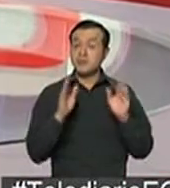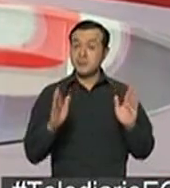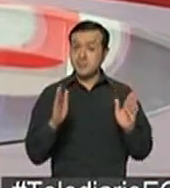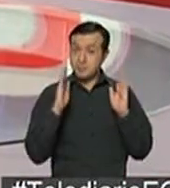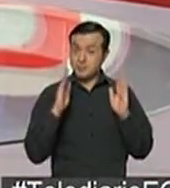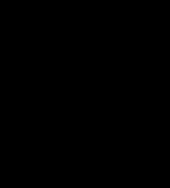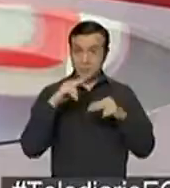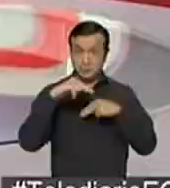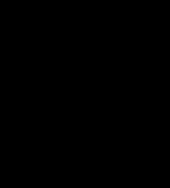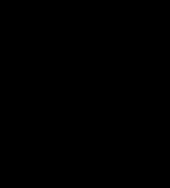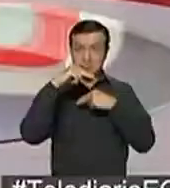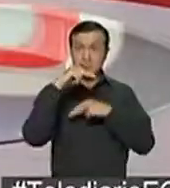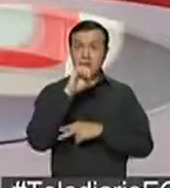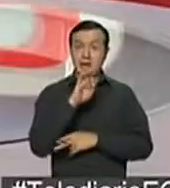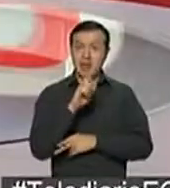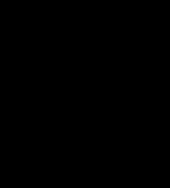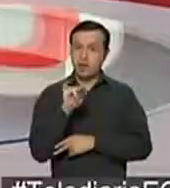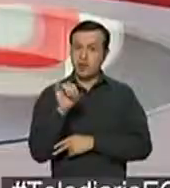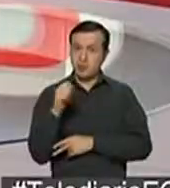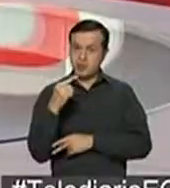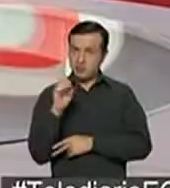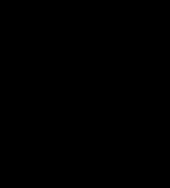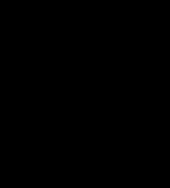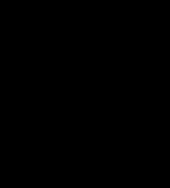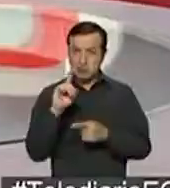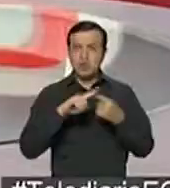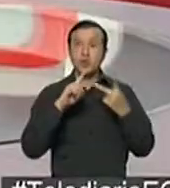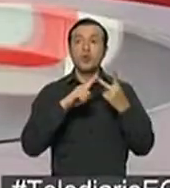como Telediario Soluciones, en Twitter como